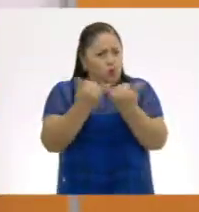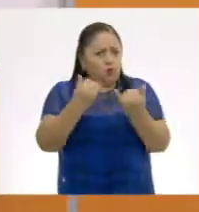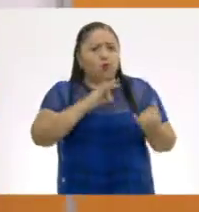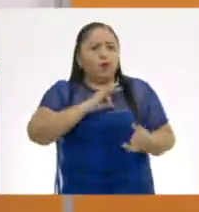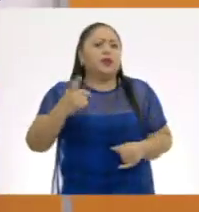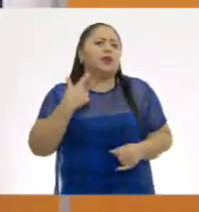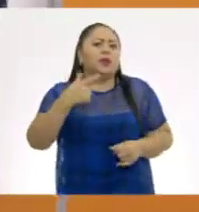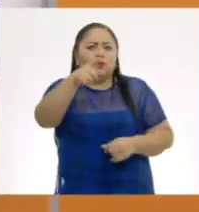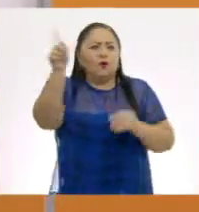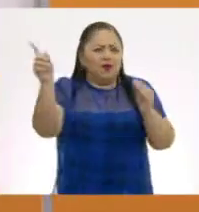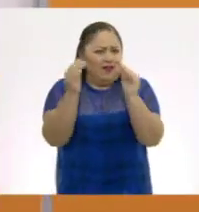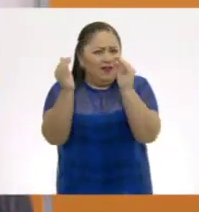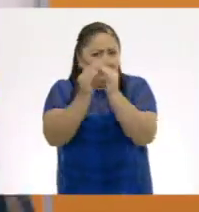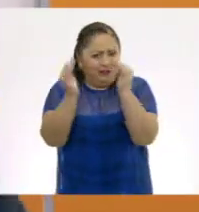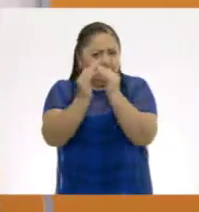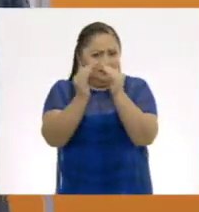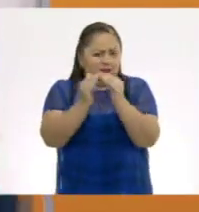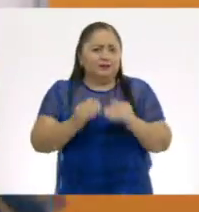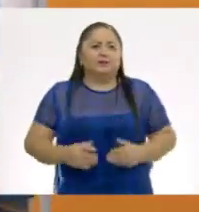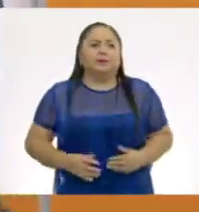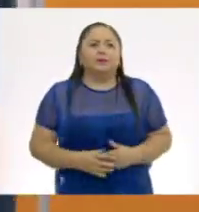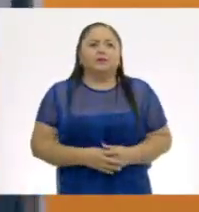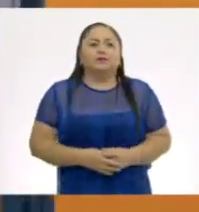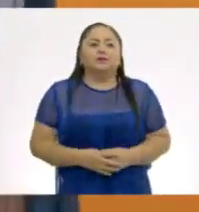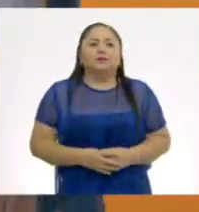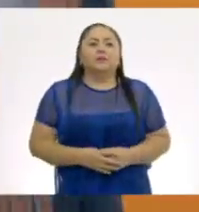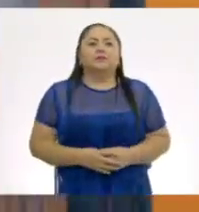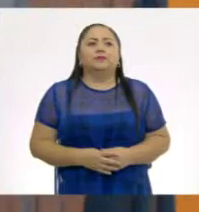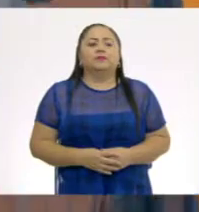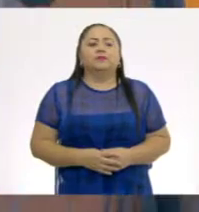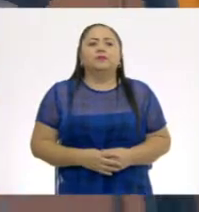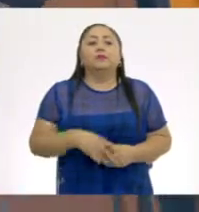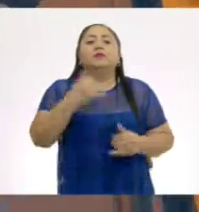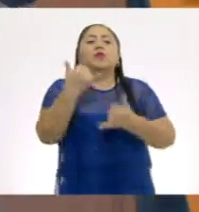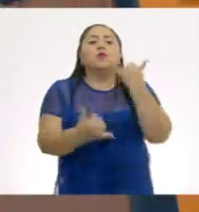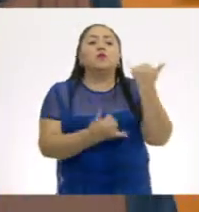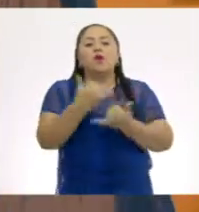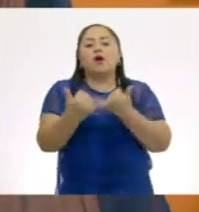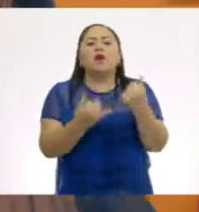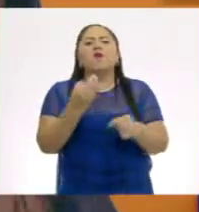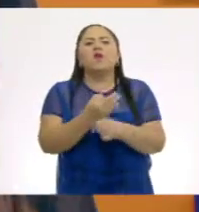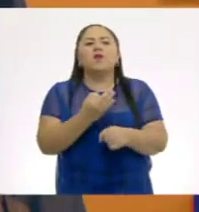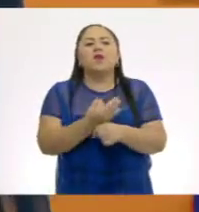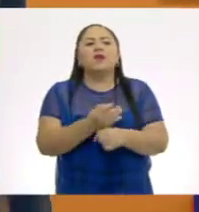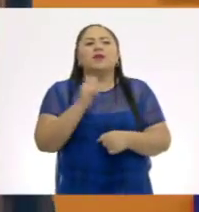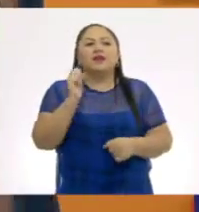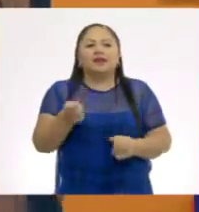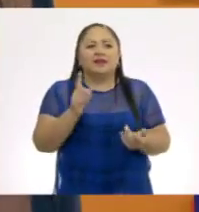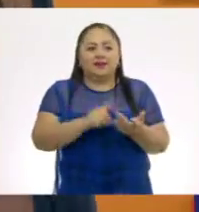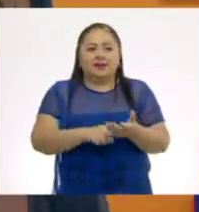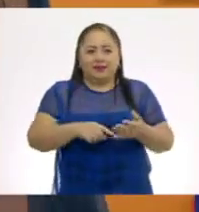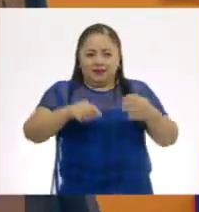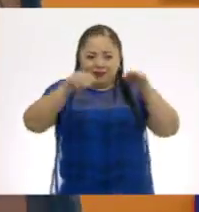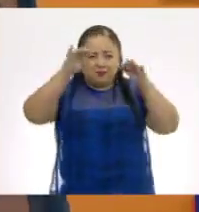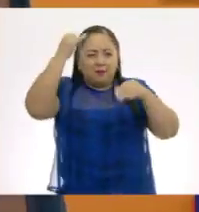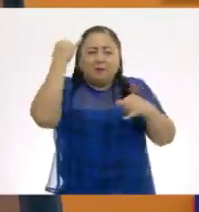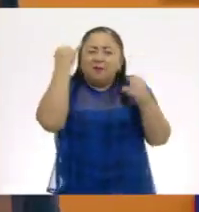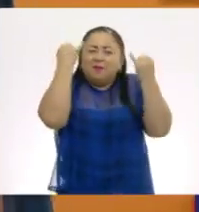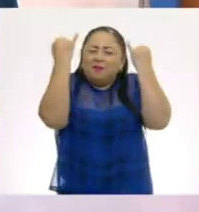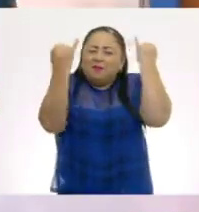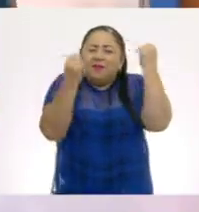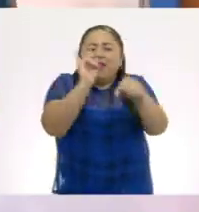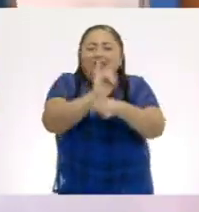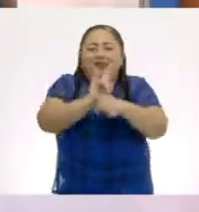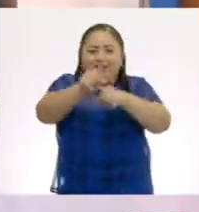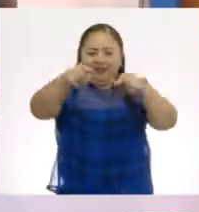tela en su casa. Sí, y vamos a jugar a que estamos dentro de una burbuja.